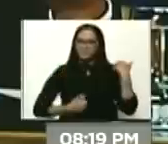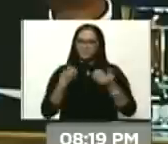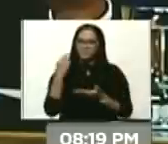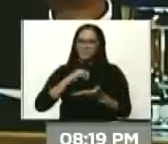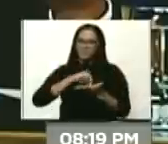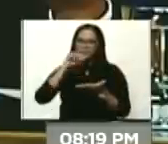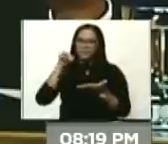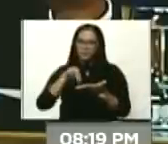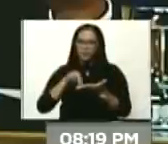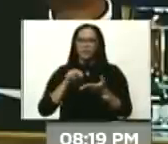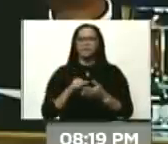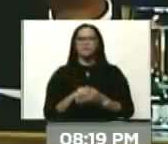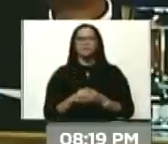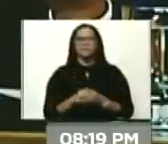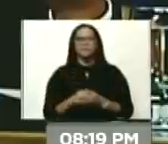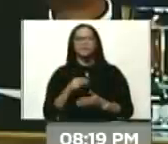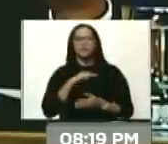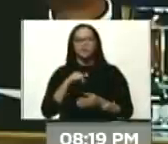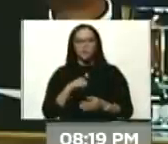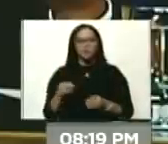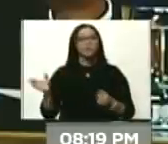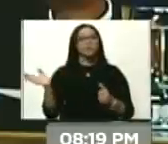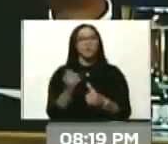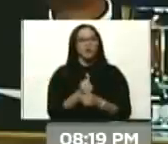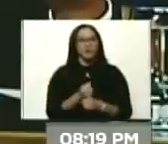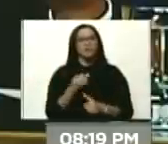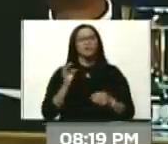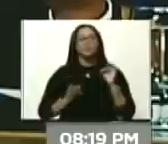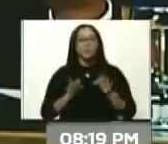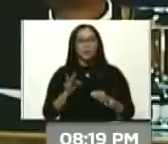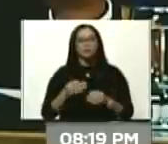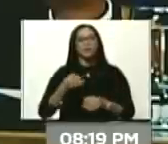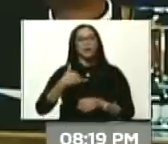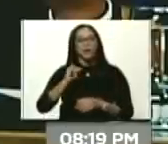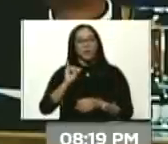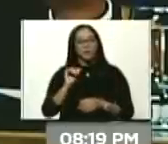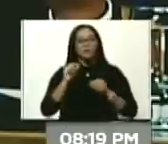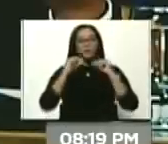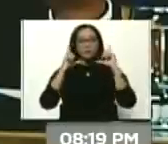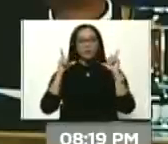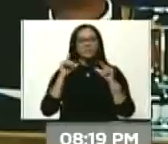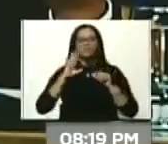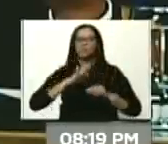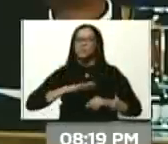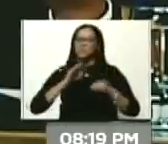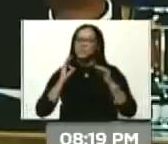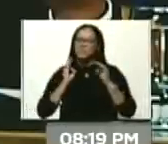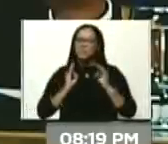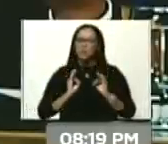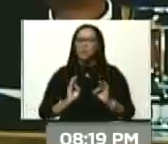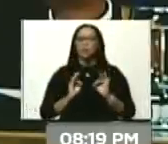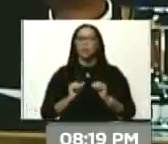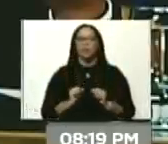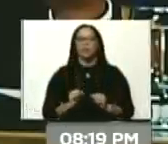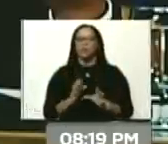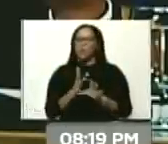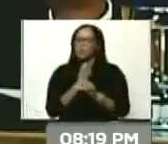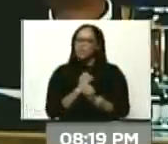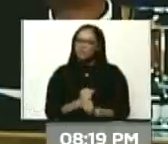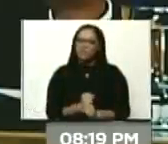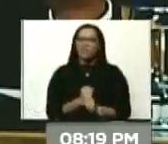impulsar la aplicación de la justicia en van a venir sorpresa estoy seguro eso estoy convencido de